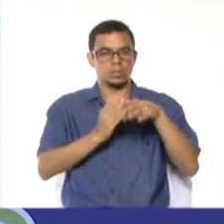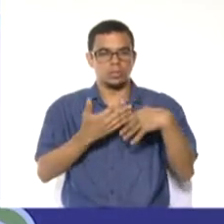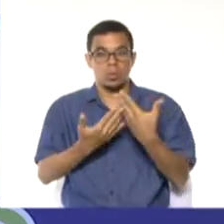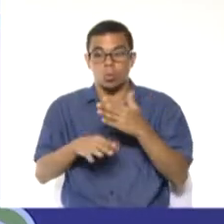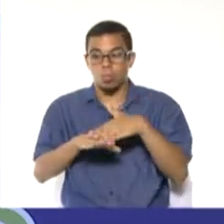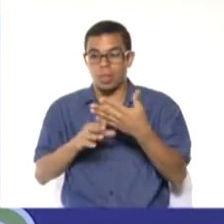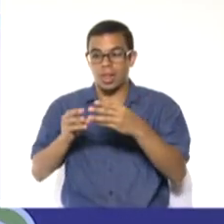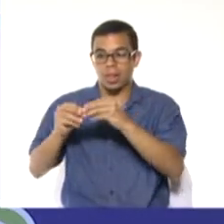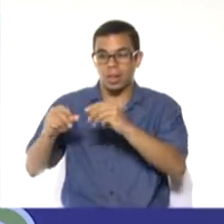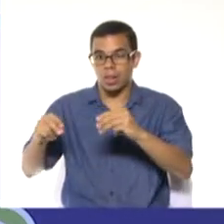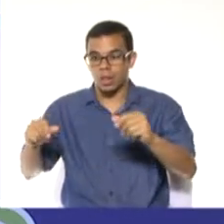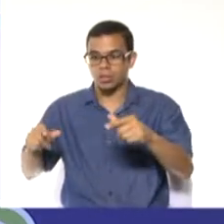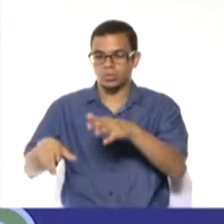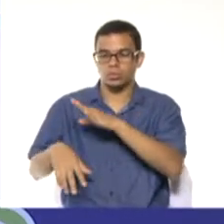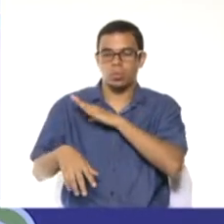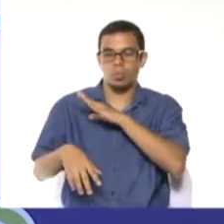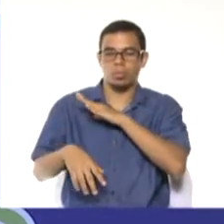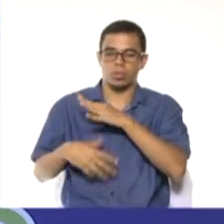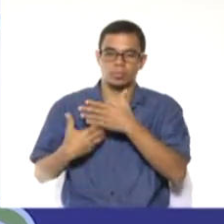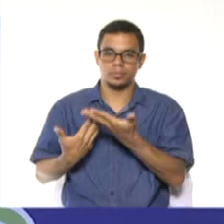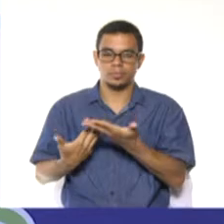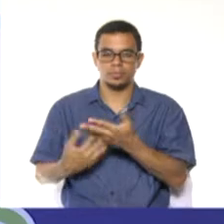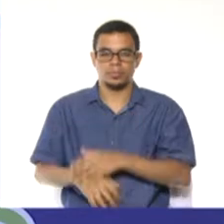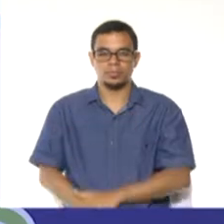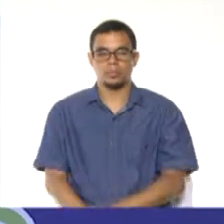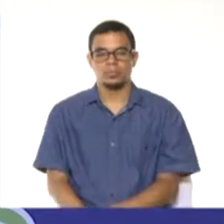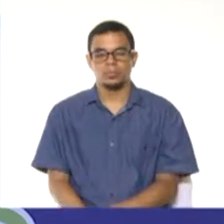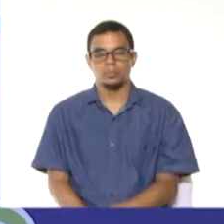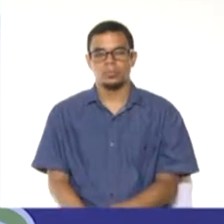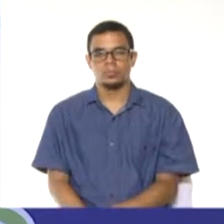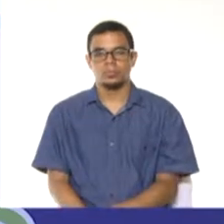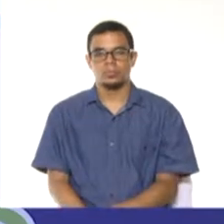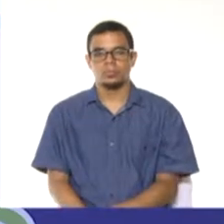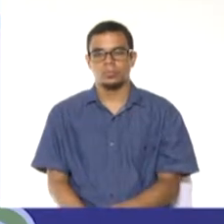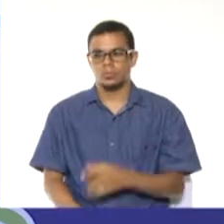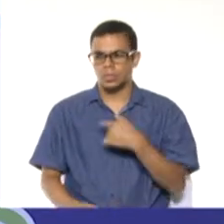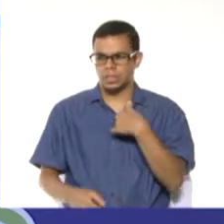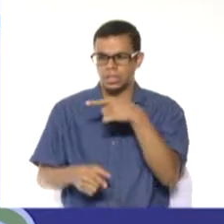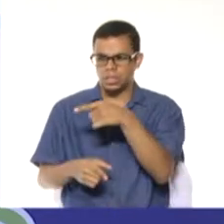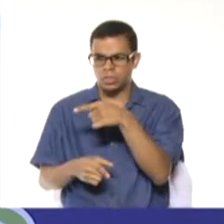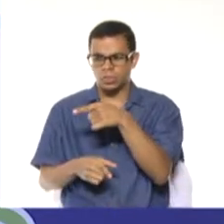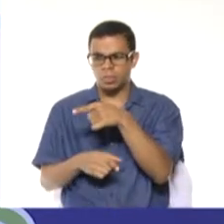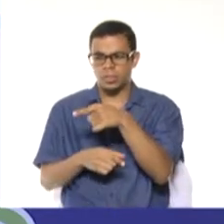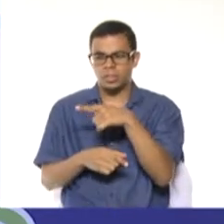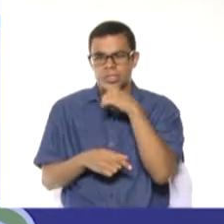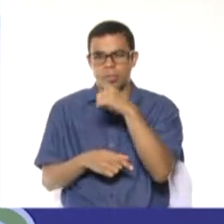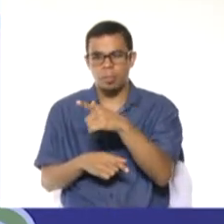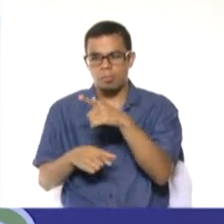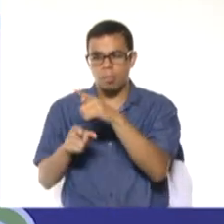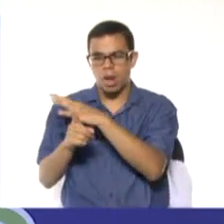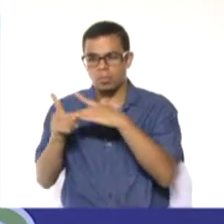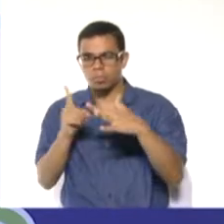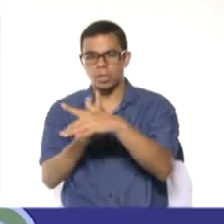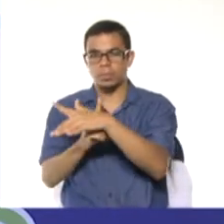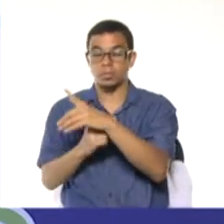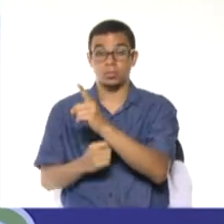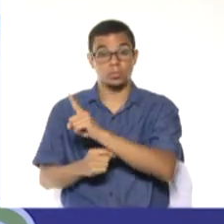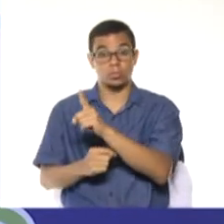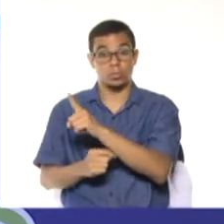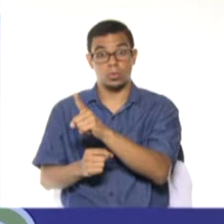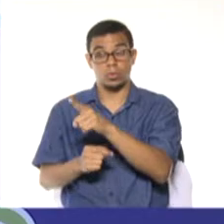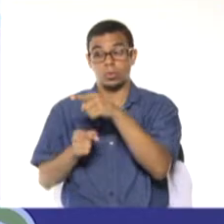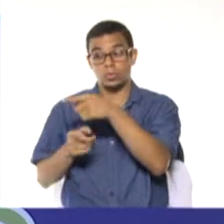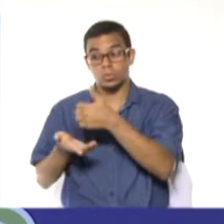de la tierra van a estar propios, que más no van a dañar el ambiente y todos esos nutrientes los vamos a